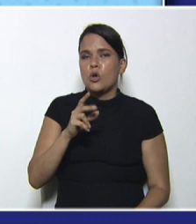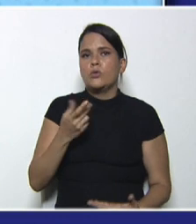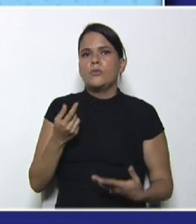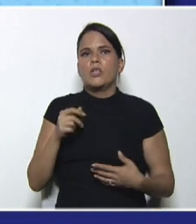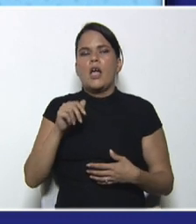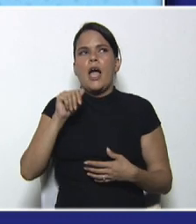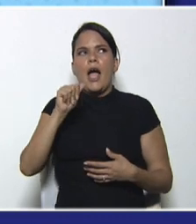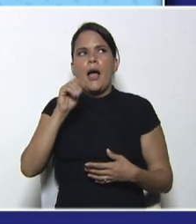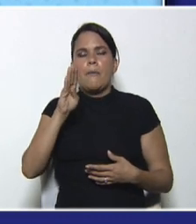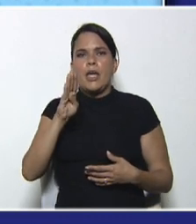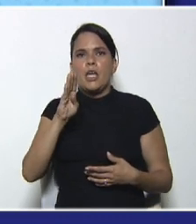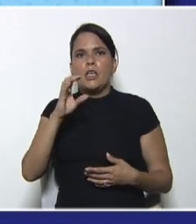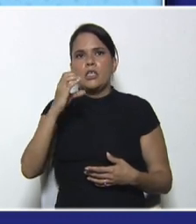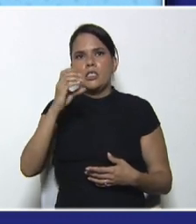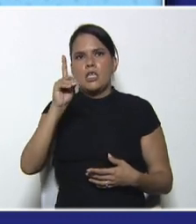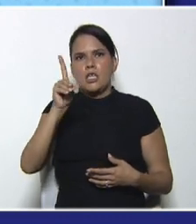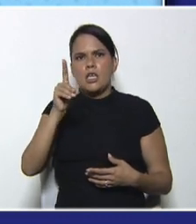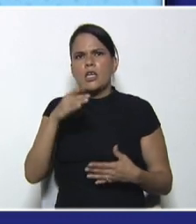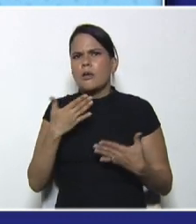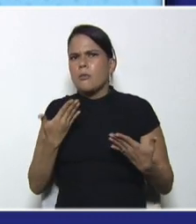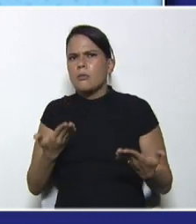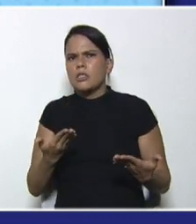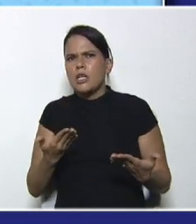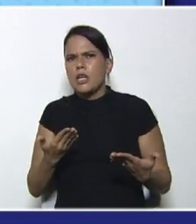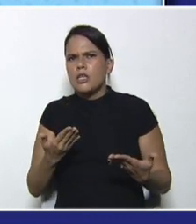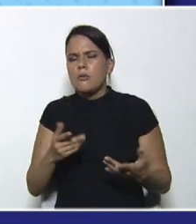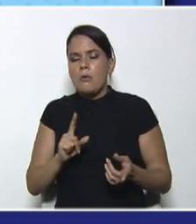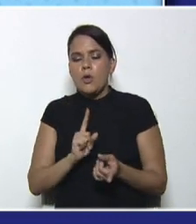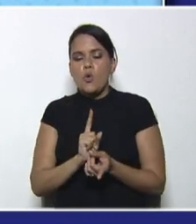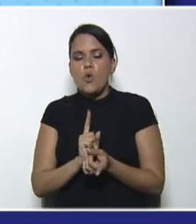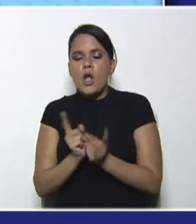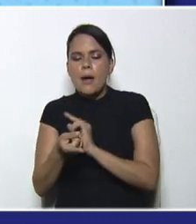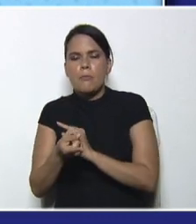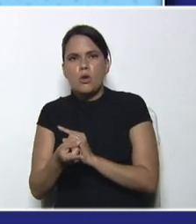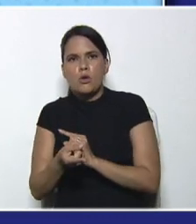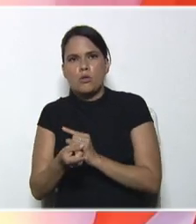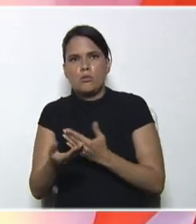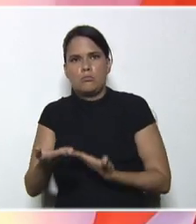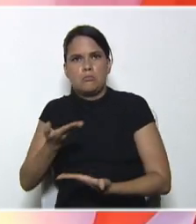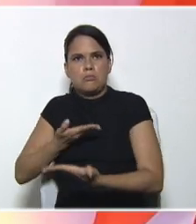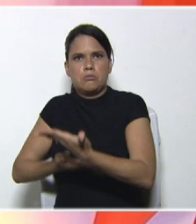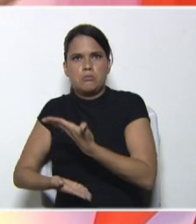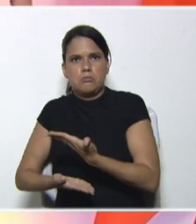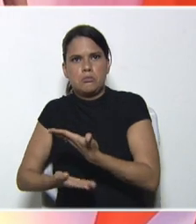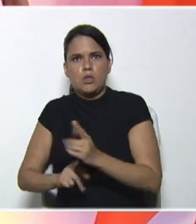y CD. ¿Y qué va a pasar ahí? Va a haber un intercambio, ¿ok? Se van a